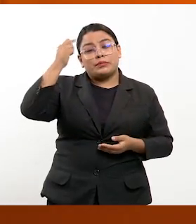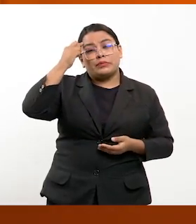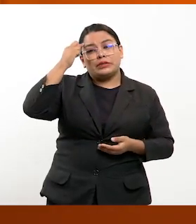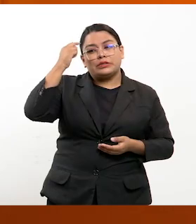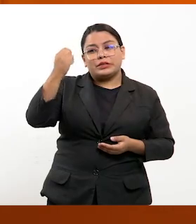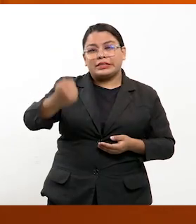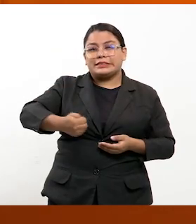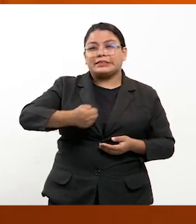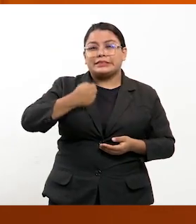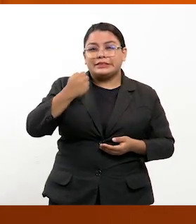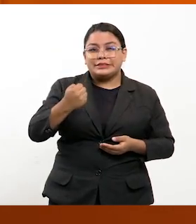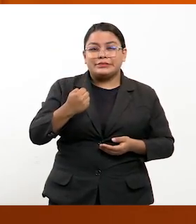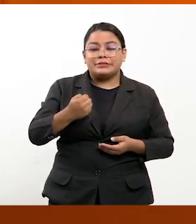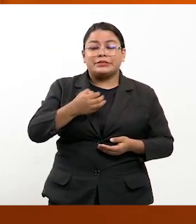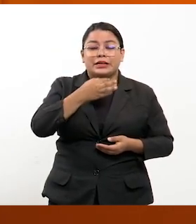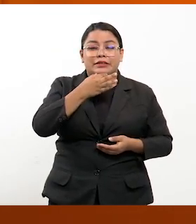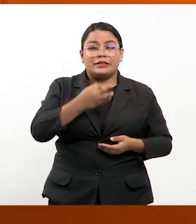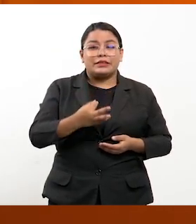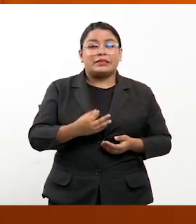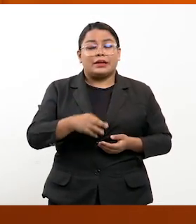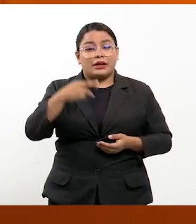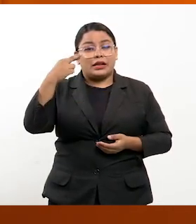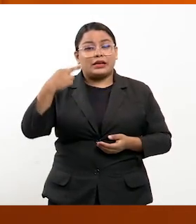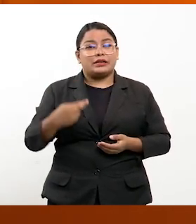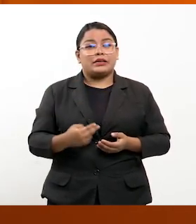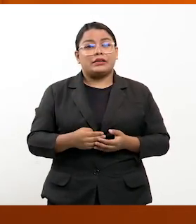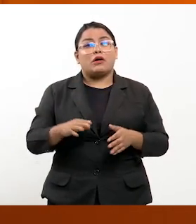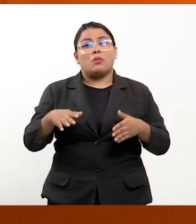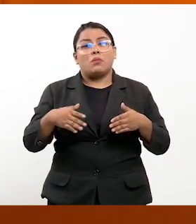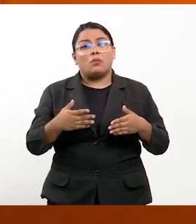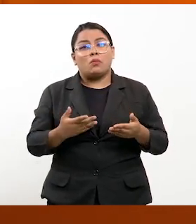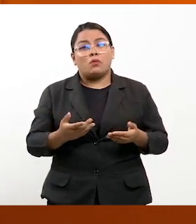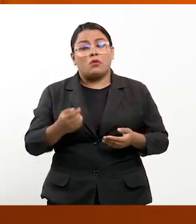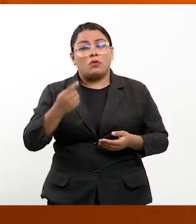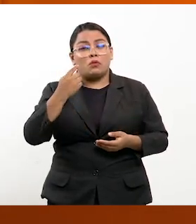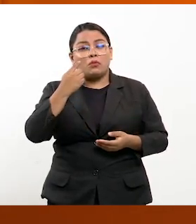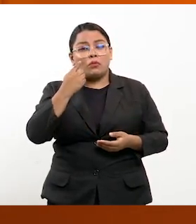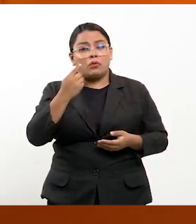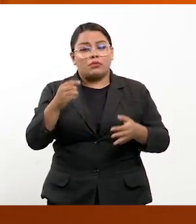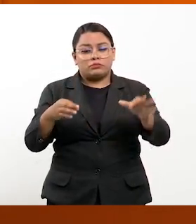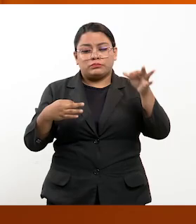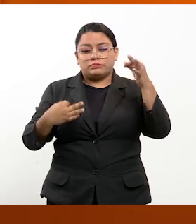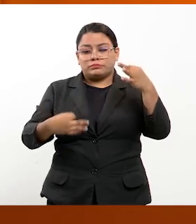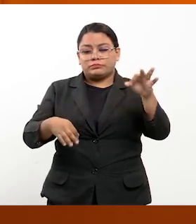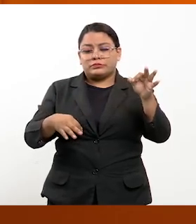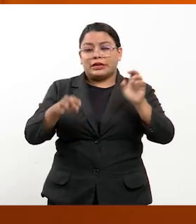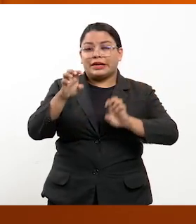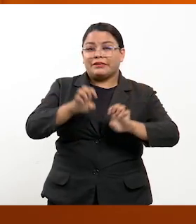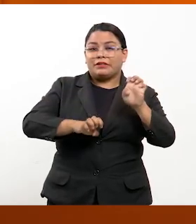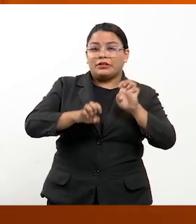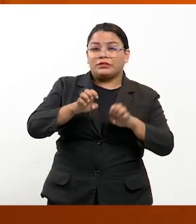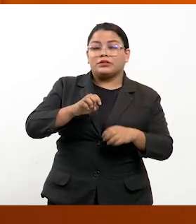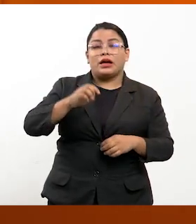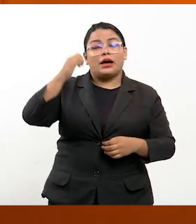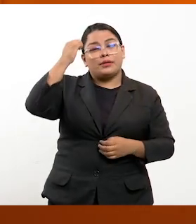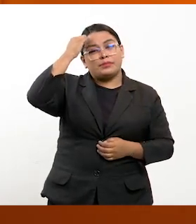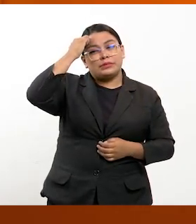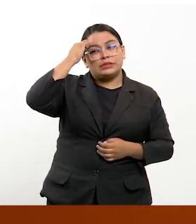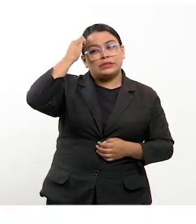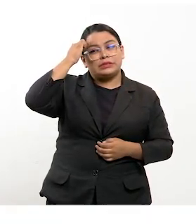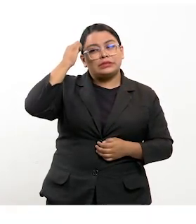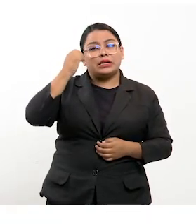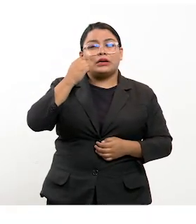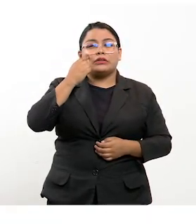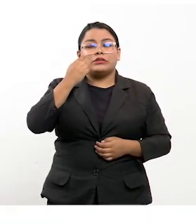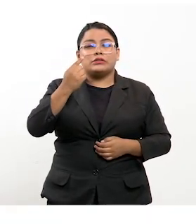muy importante el apartado de la calidad, ya que este es retomado en el documento de evaluación de los aprendizajes, en donde se